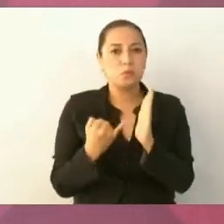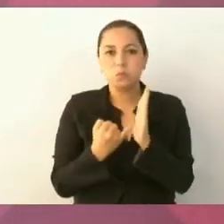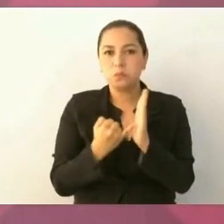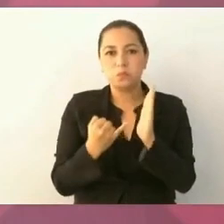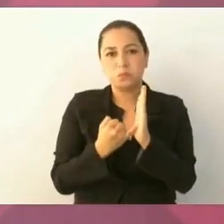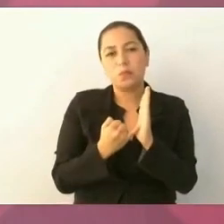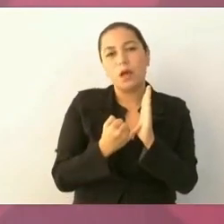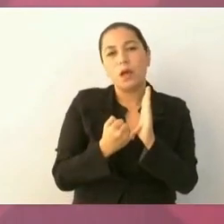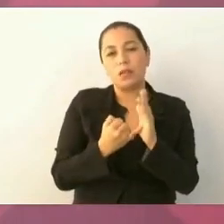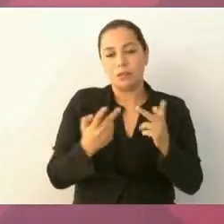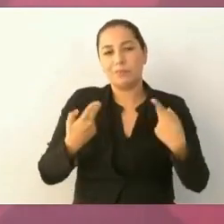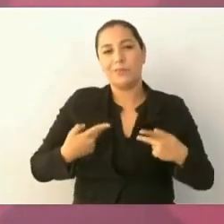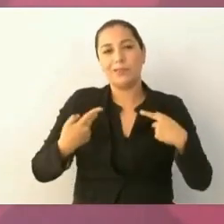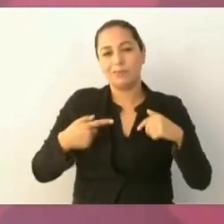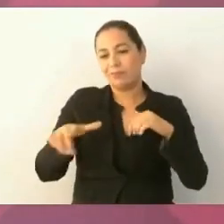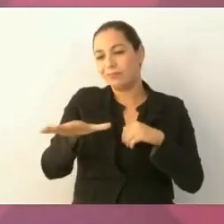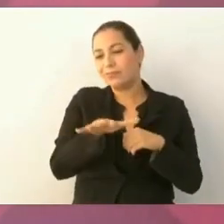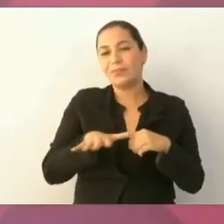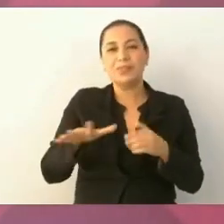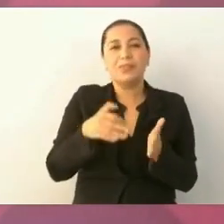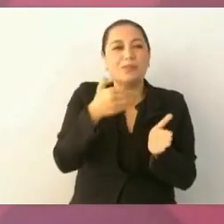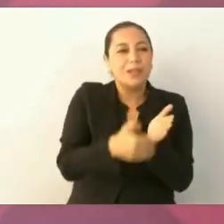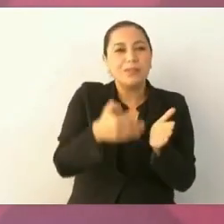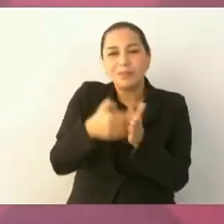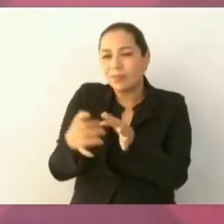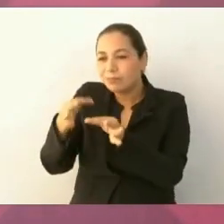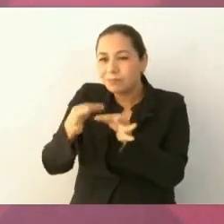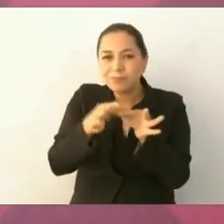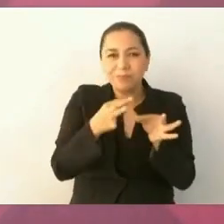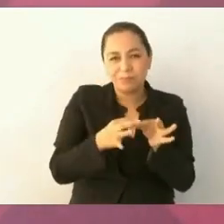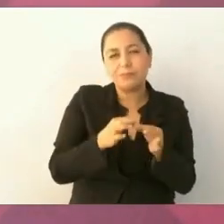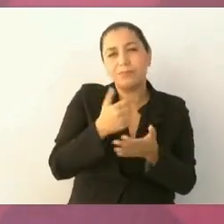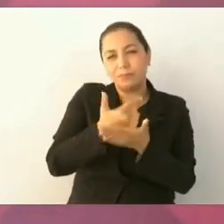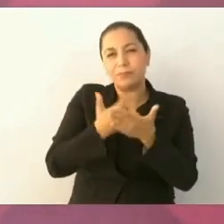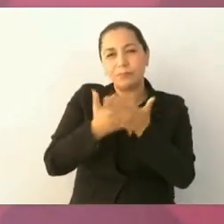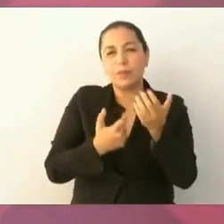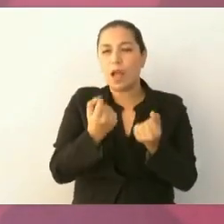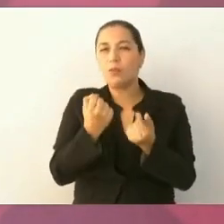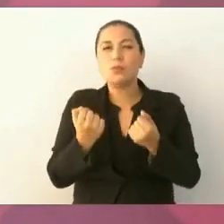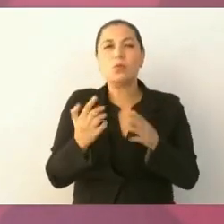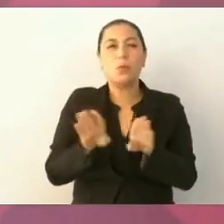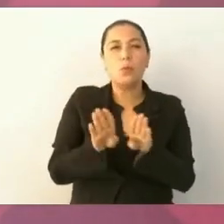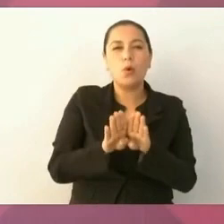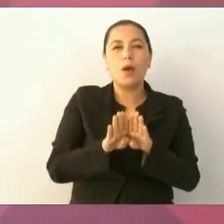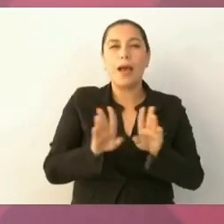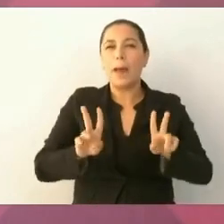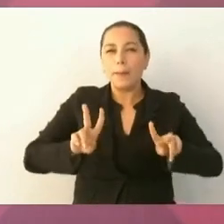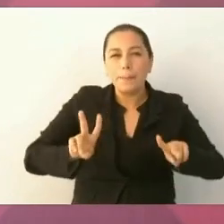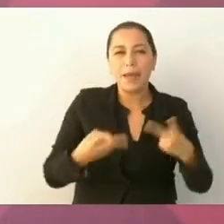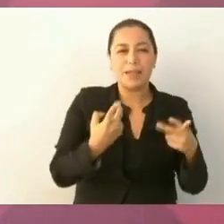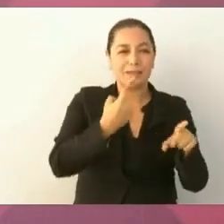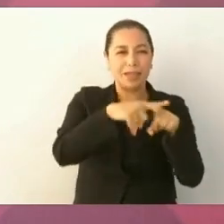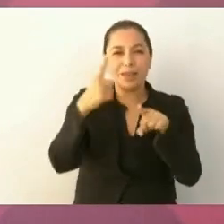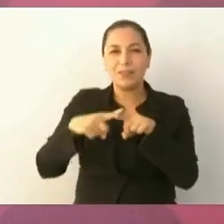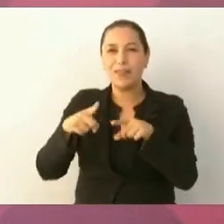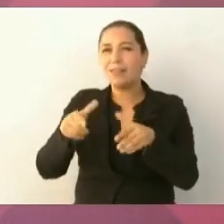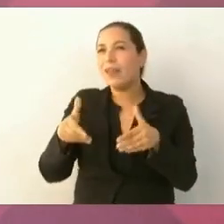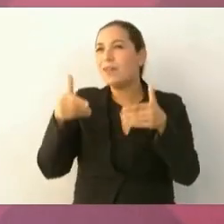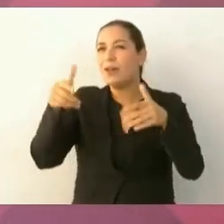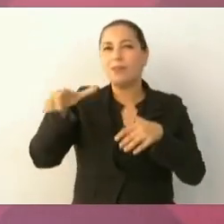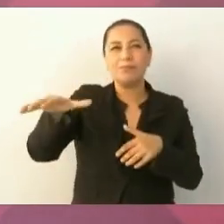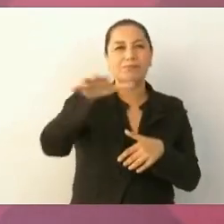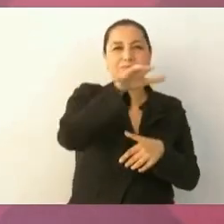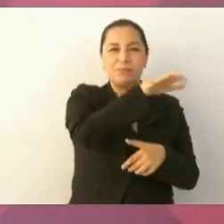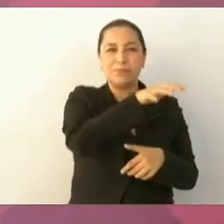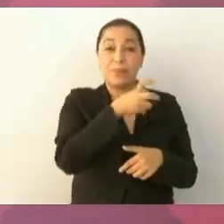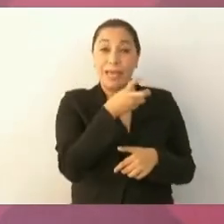sector informal de la economía, los ambulantes, los que se buscan la vida como